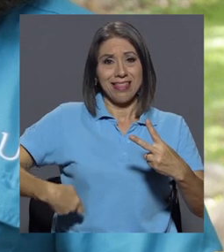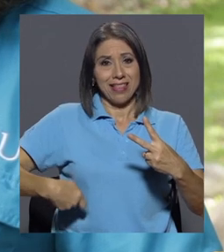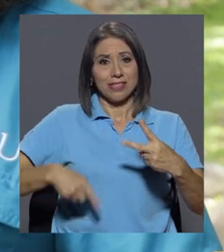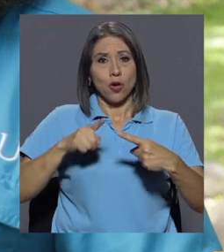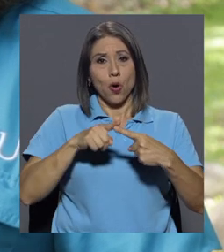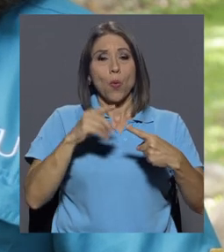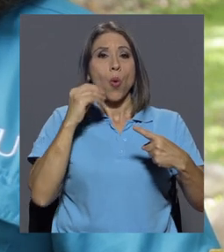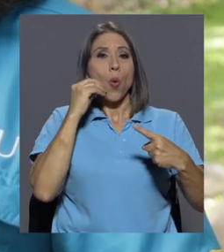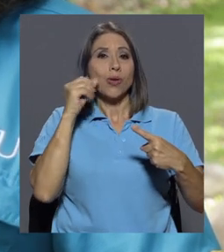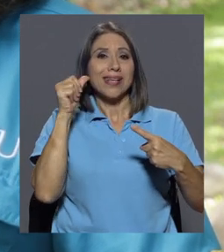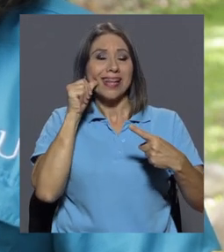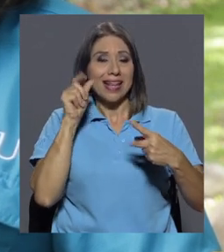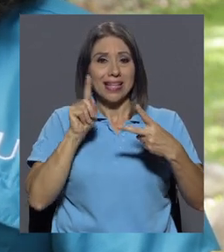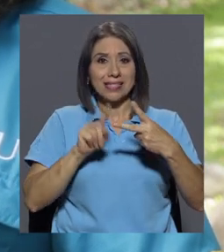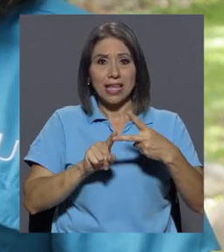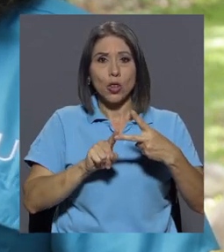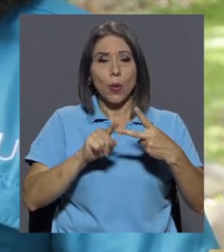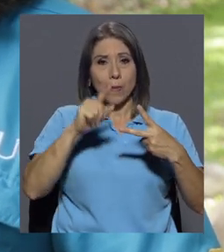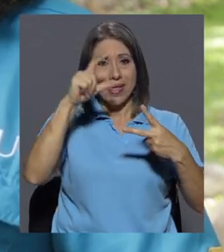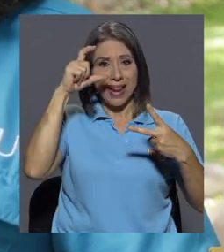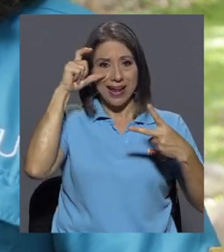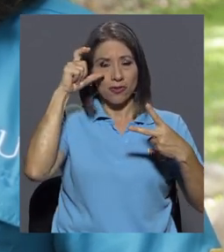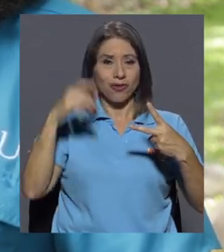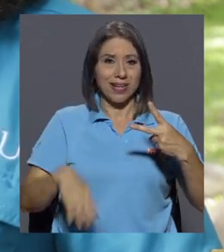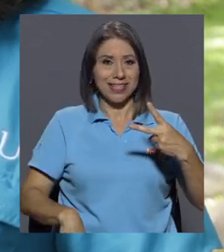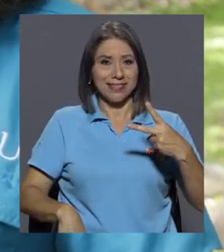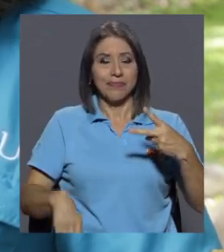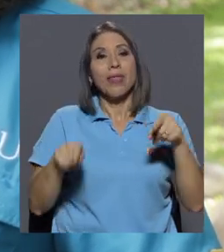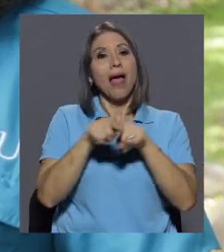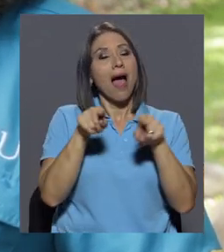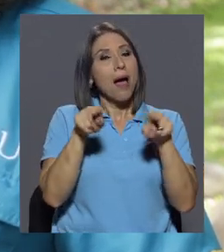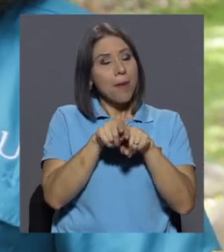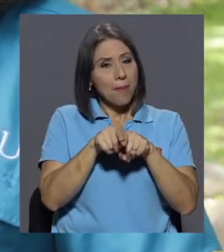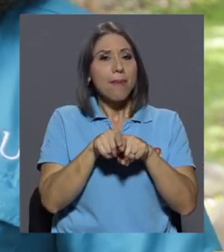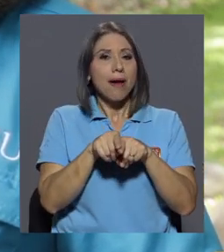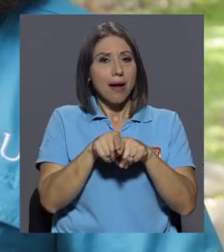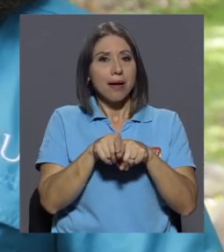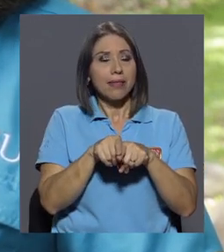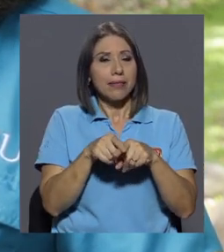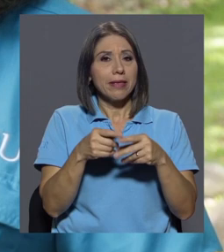es don Oscar Arias y don Miguel Ángel Rodríguez. Aparte de eso,